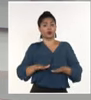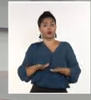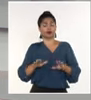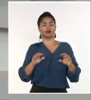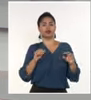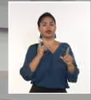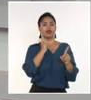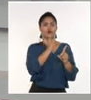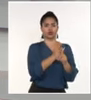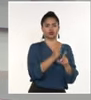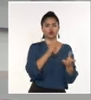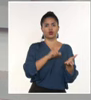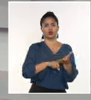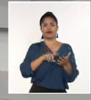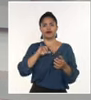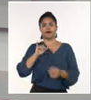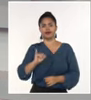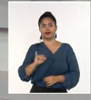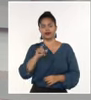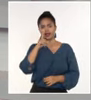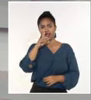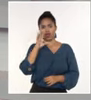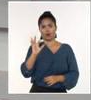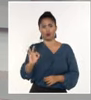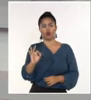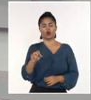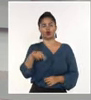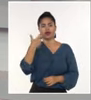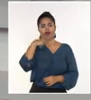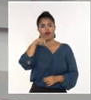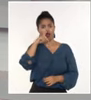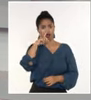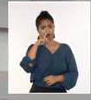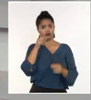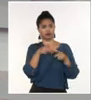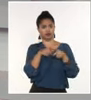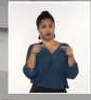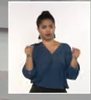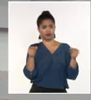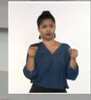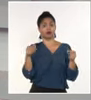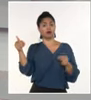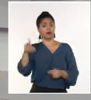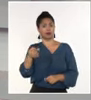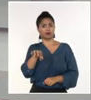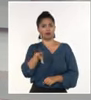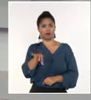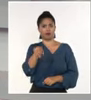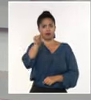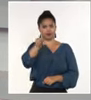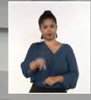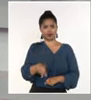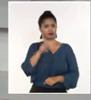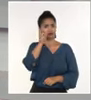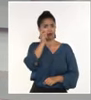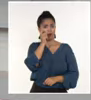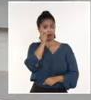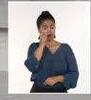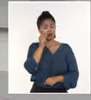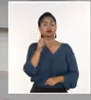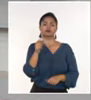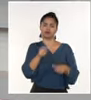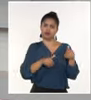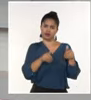donde milita Ariel Martínez. Quien sí jugó fue el pinareño Raidel Martínez, que salvó por 15ª vez y superó en el liderato de la Liga Central a